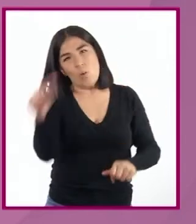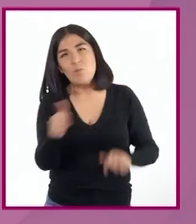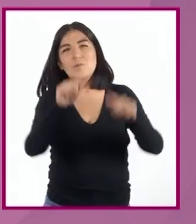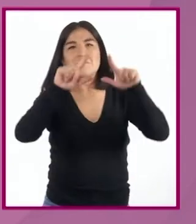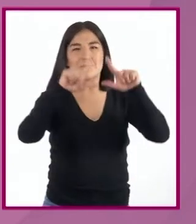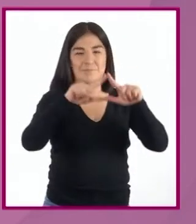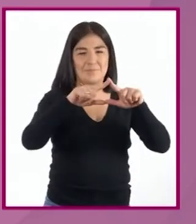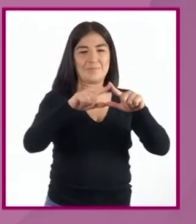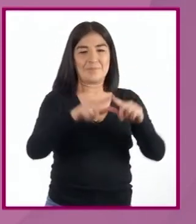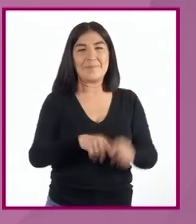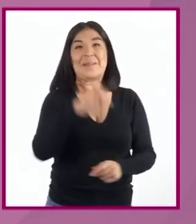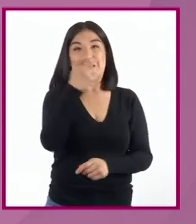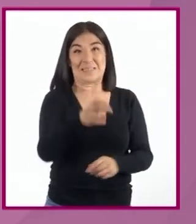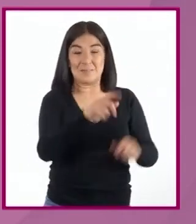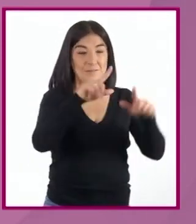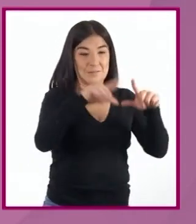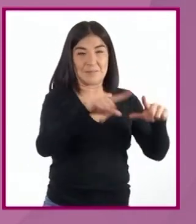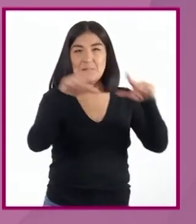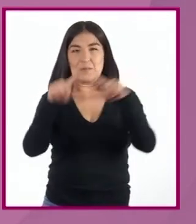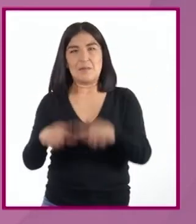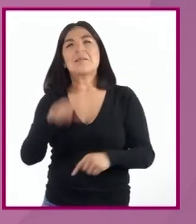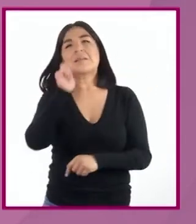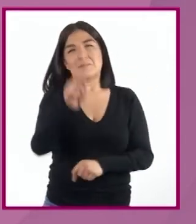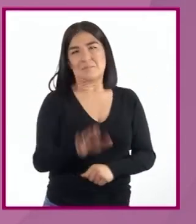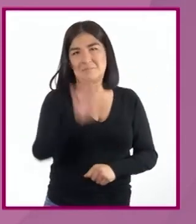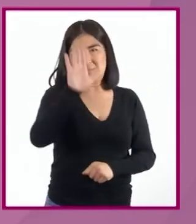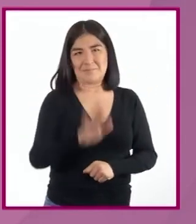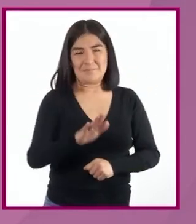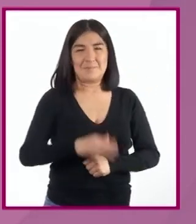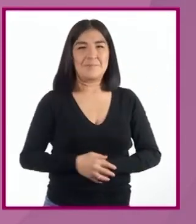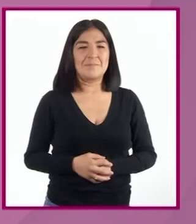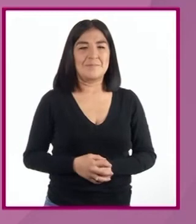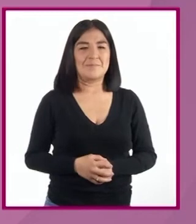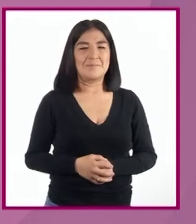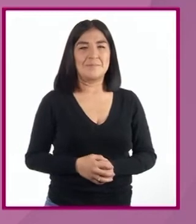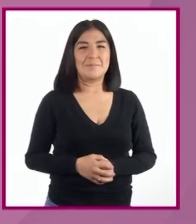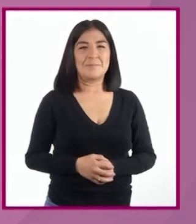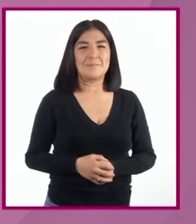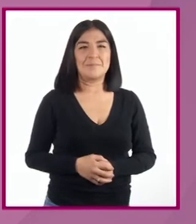se dice que los dos triángulos son congruentes.